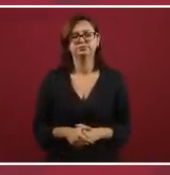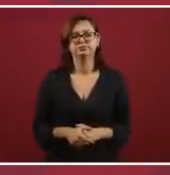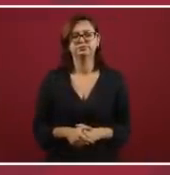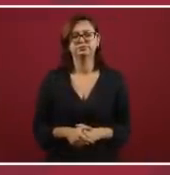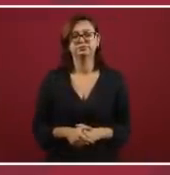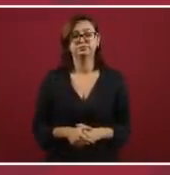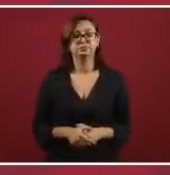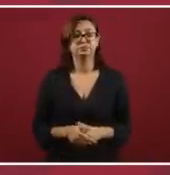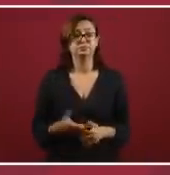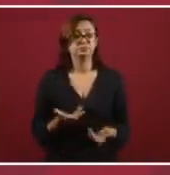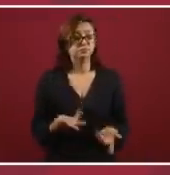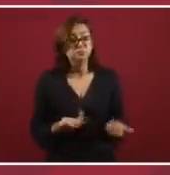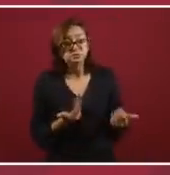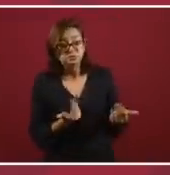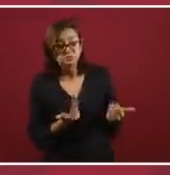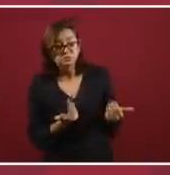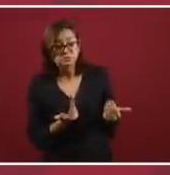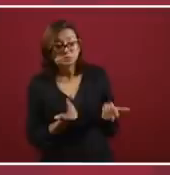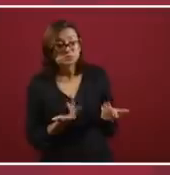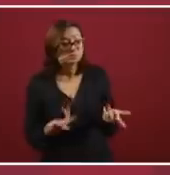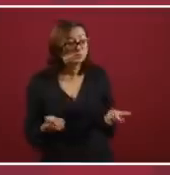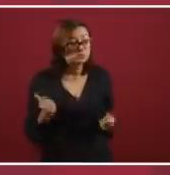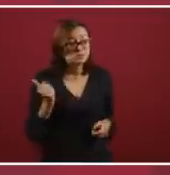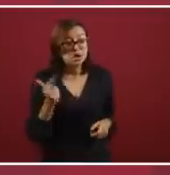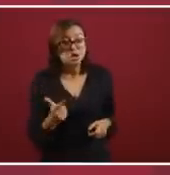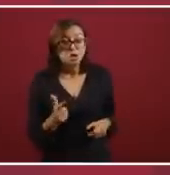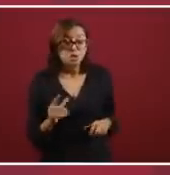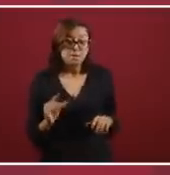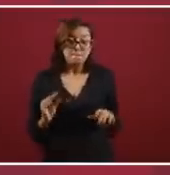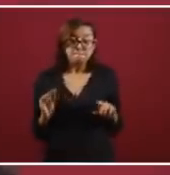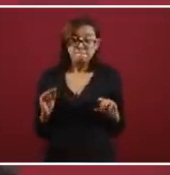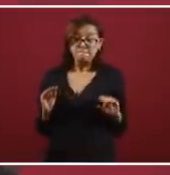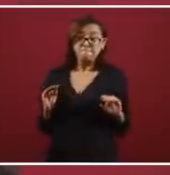Y no han dicho ni media palabra